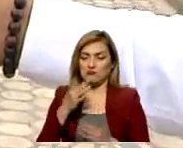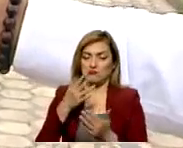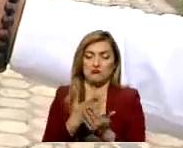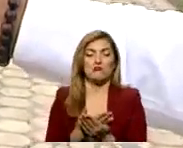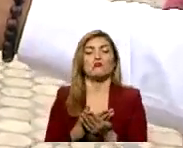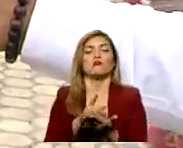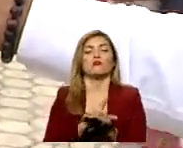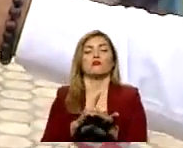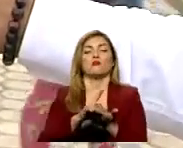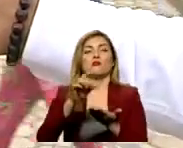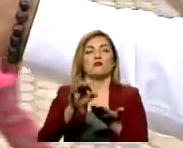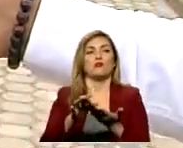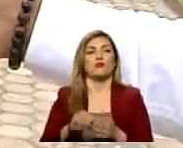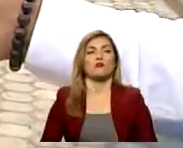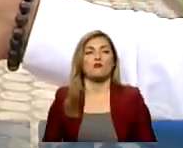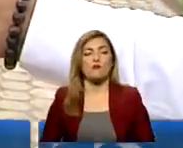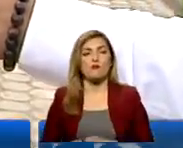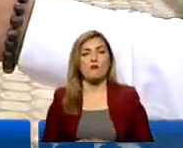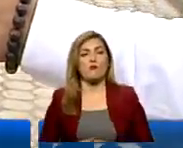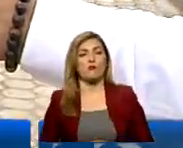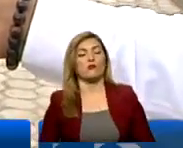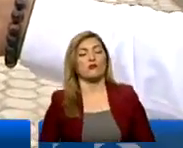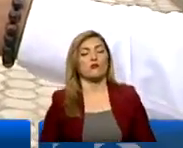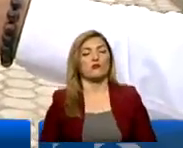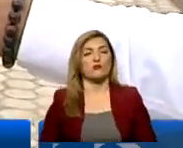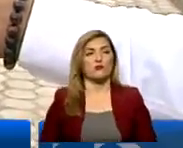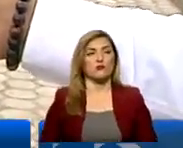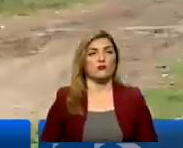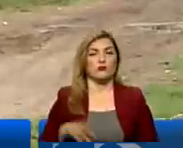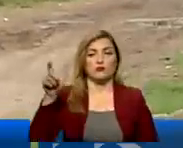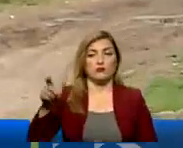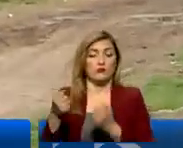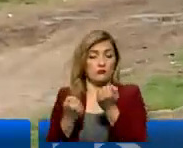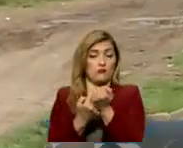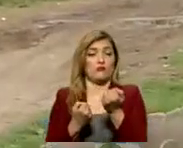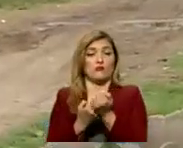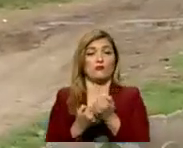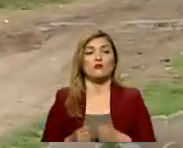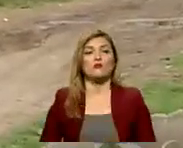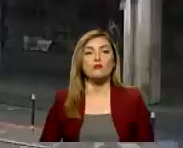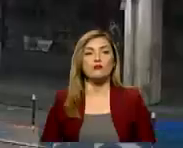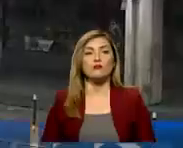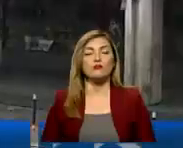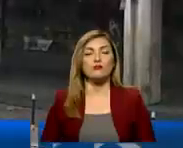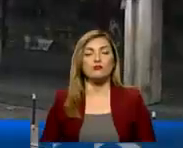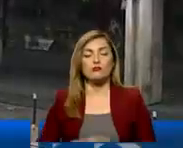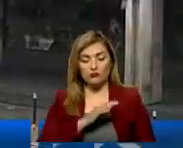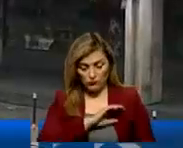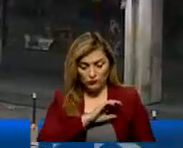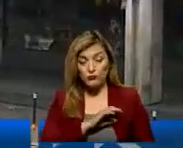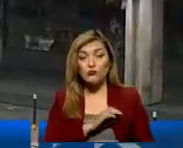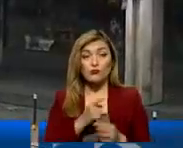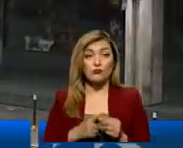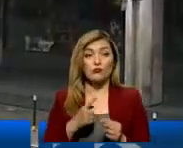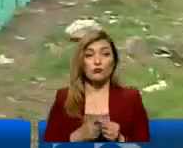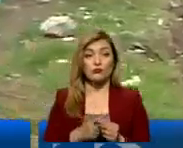distrito zonal también, y vamos a estar con él, porque prácticamente él ha sido nuestro apoyo. Sin embargo, por este motivo, el municipio de Quito impuso